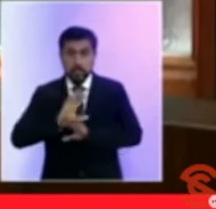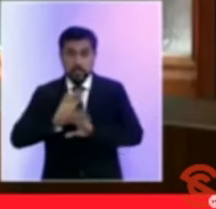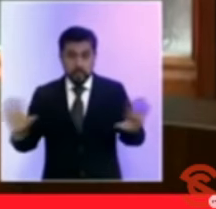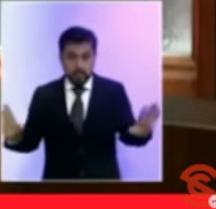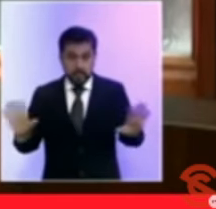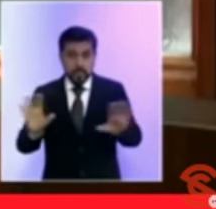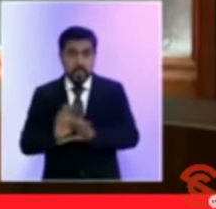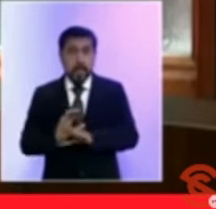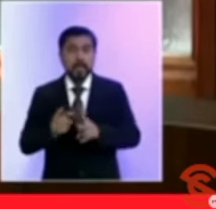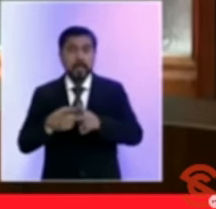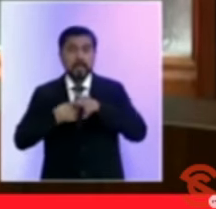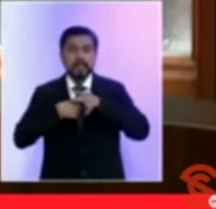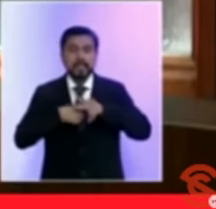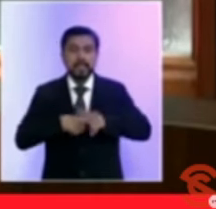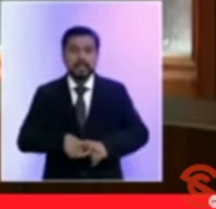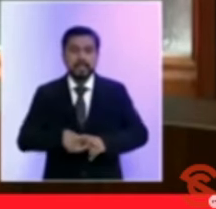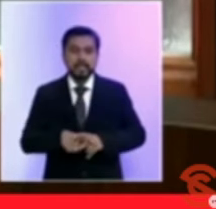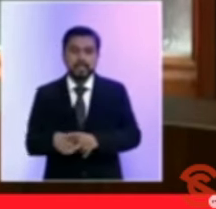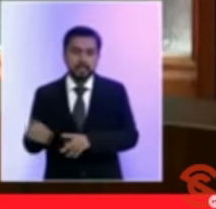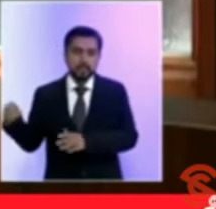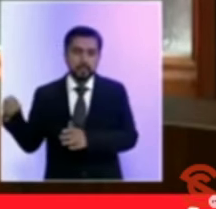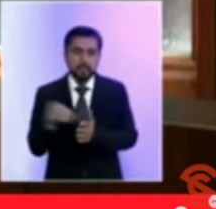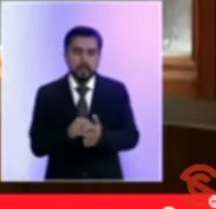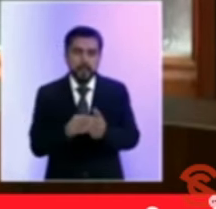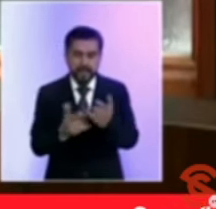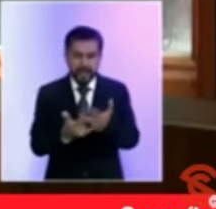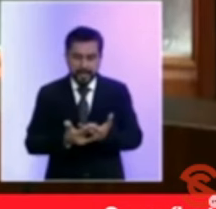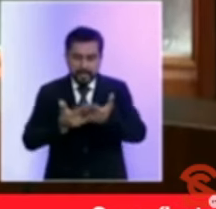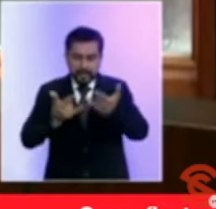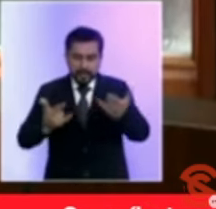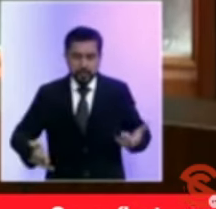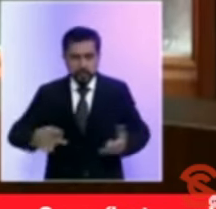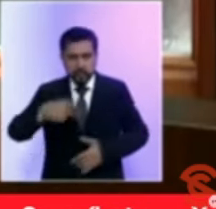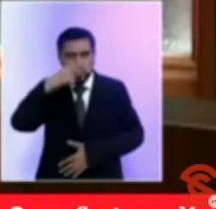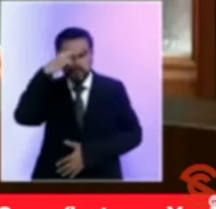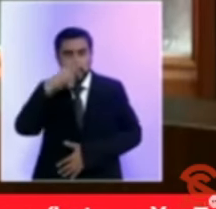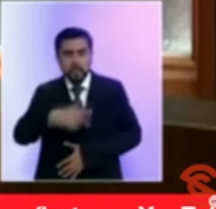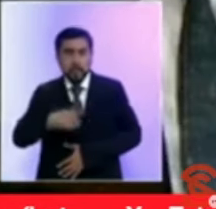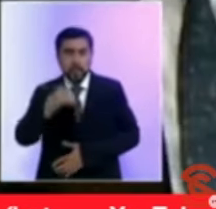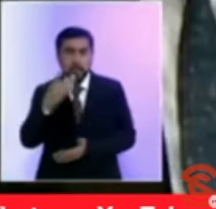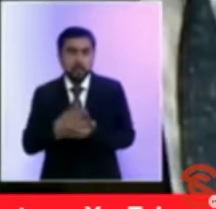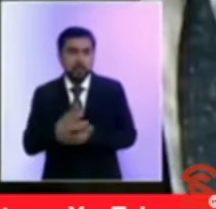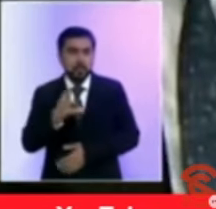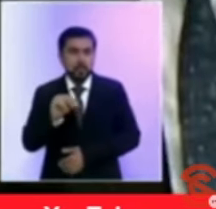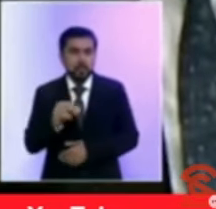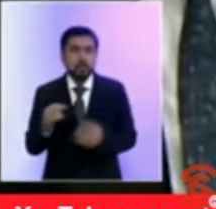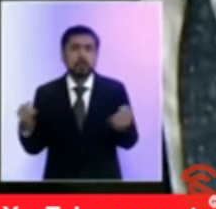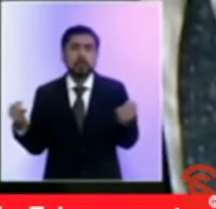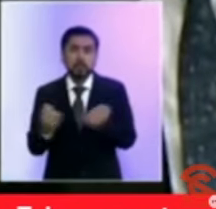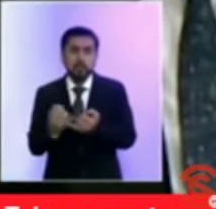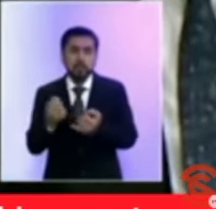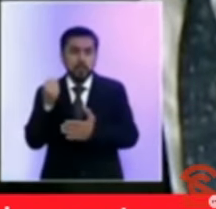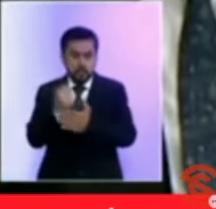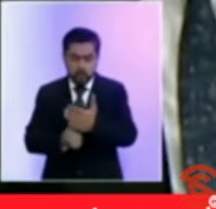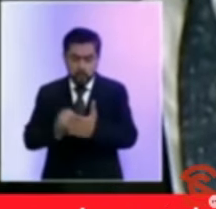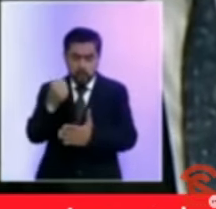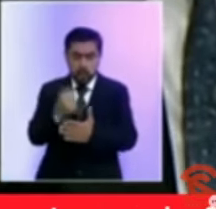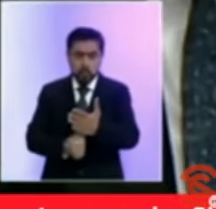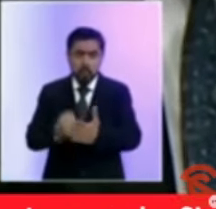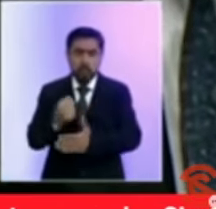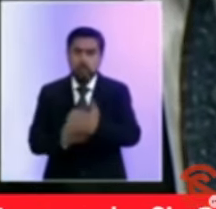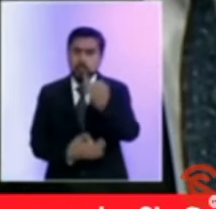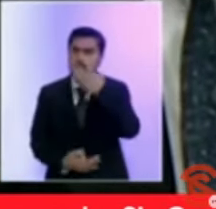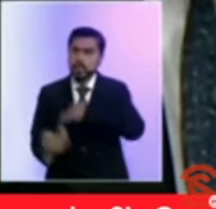inscribe en la historia no solo de nuestro país sino de la lucha feminista